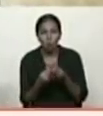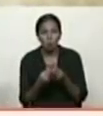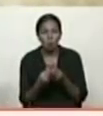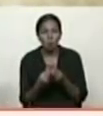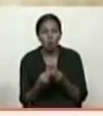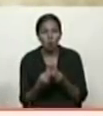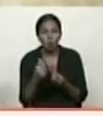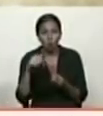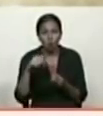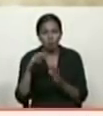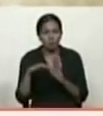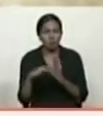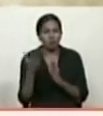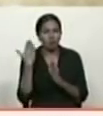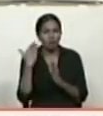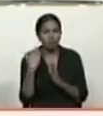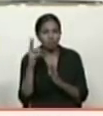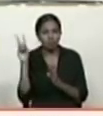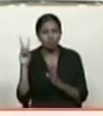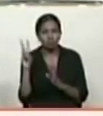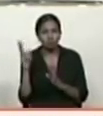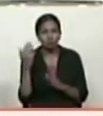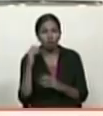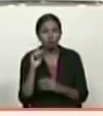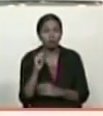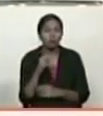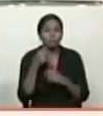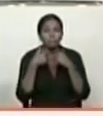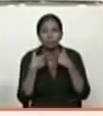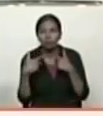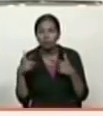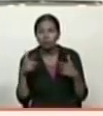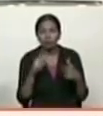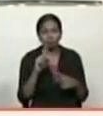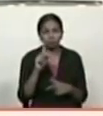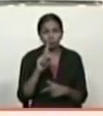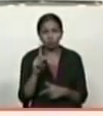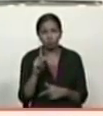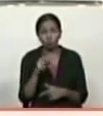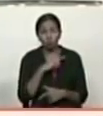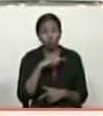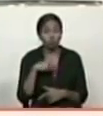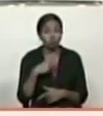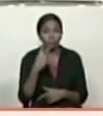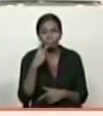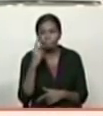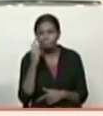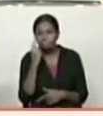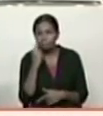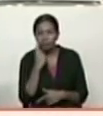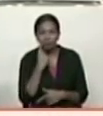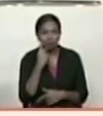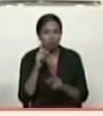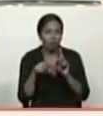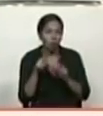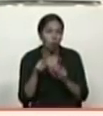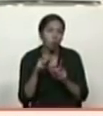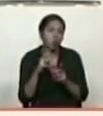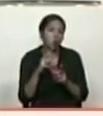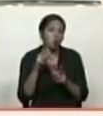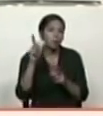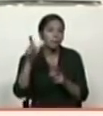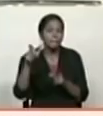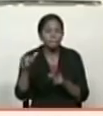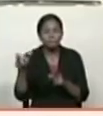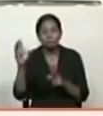que nunca, se puede decir que Venezuela está aislada. Al contrario, quedaron muchas cosas pendientes, muchos países por visitar. Hicimos una escala técnica